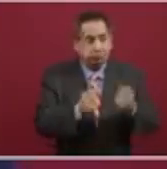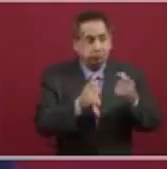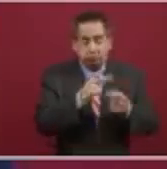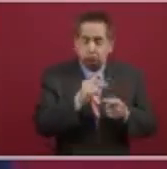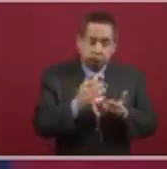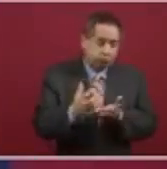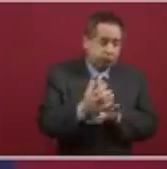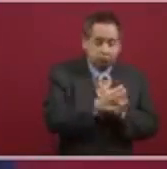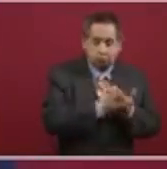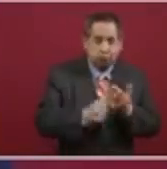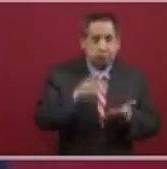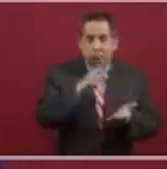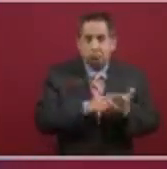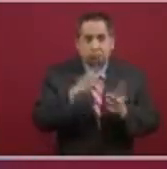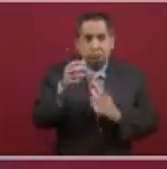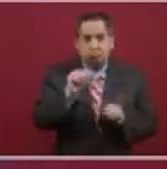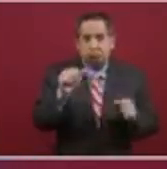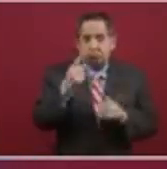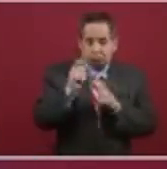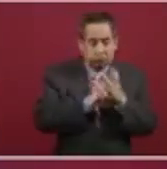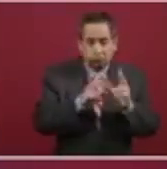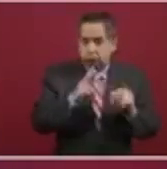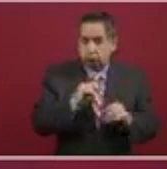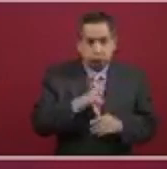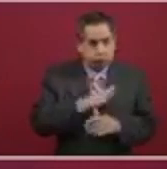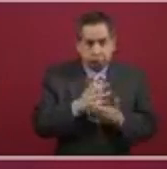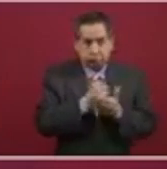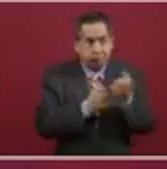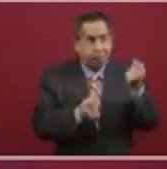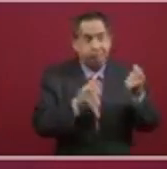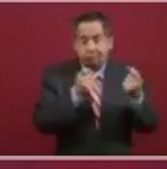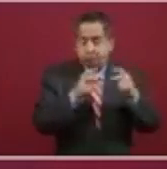3,600 pesos mensuales. Todavía